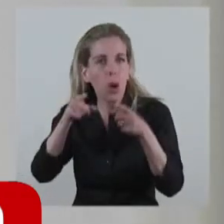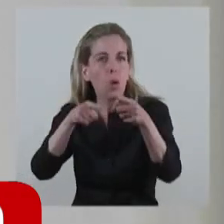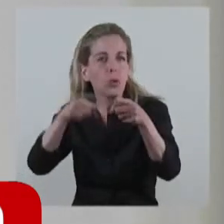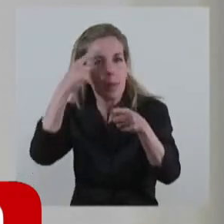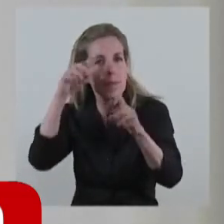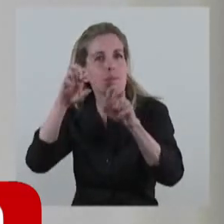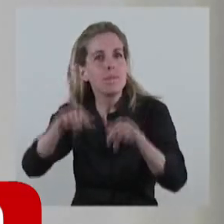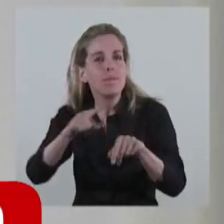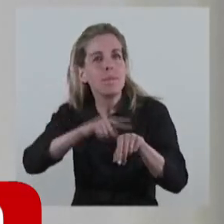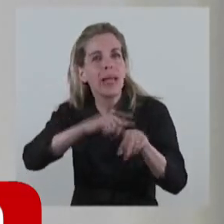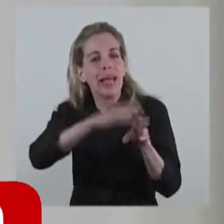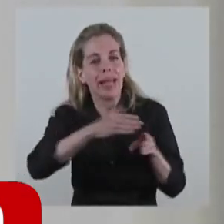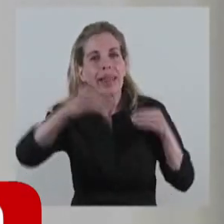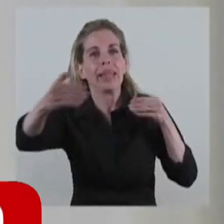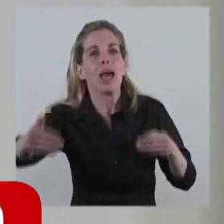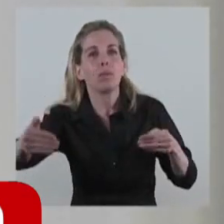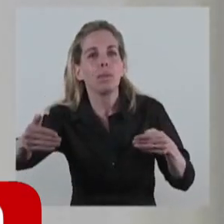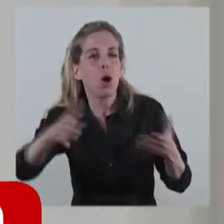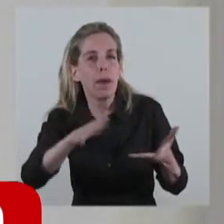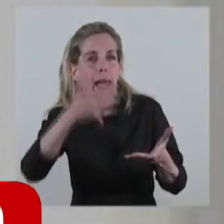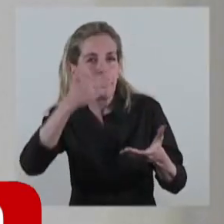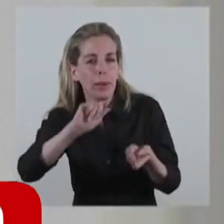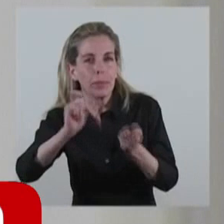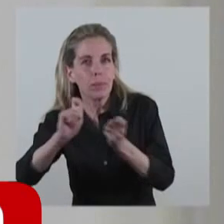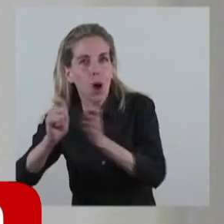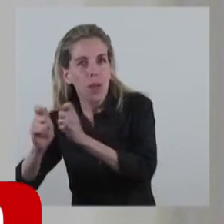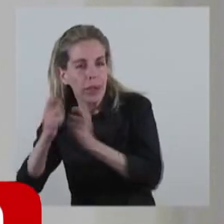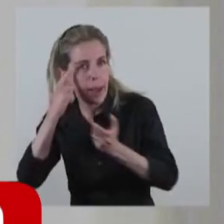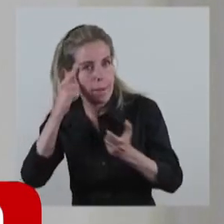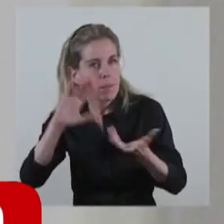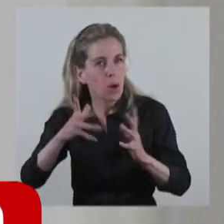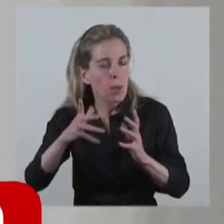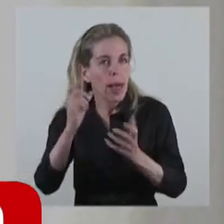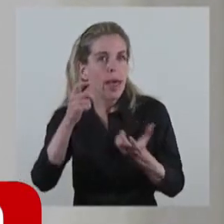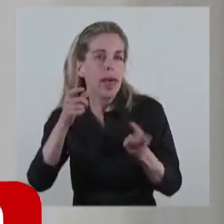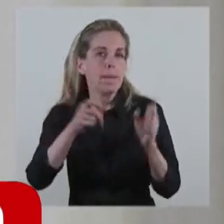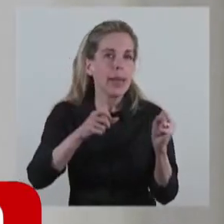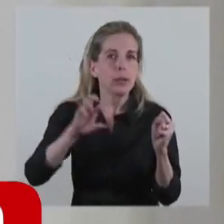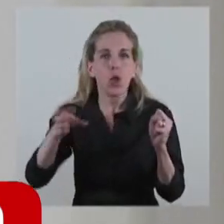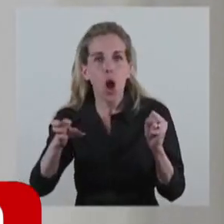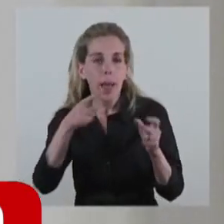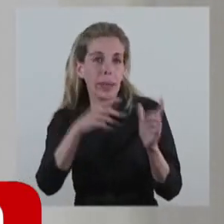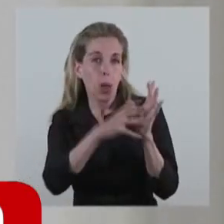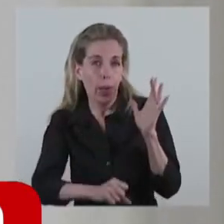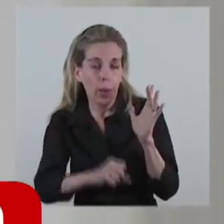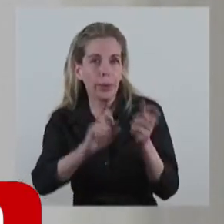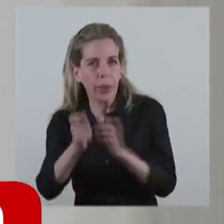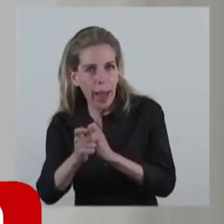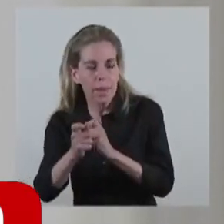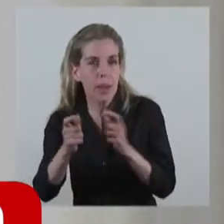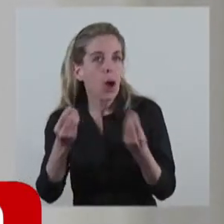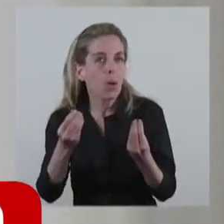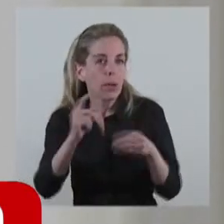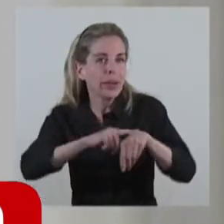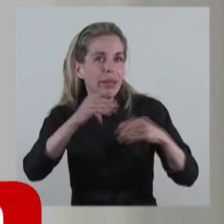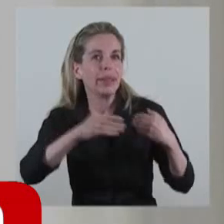están pensando para poder modificar nuevamente el sistema cambiario y que se restrinjan las restricciones, valga la redundancia?